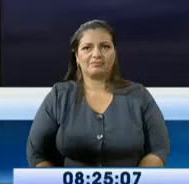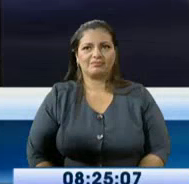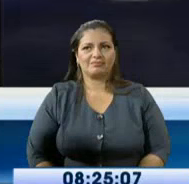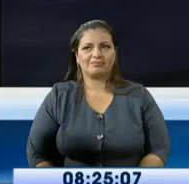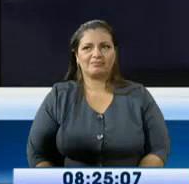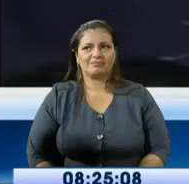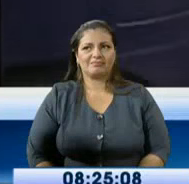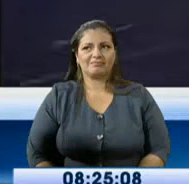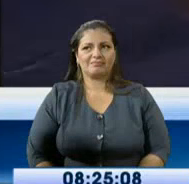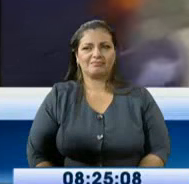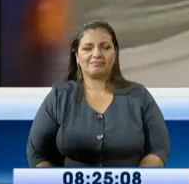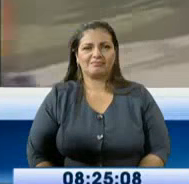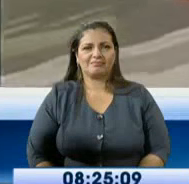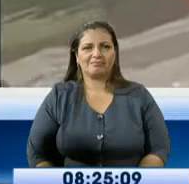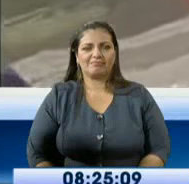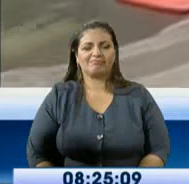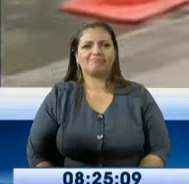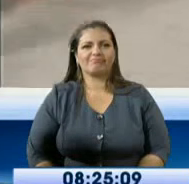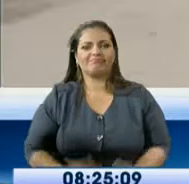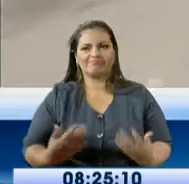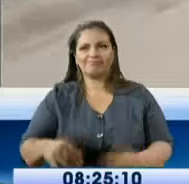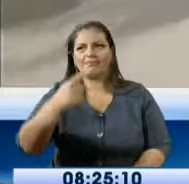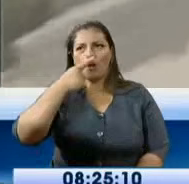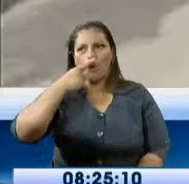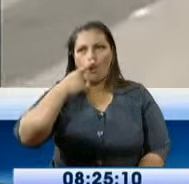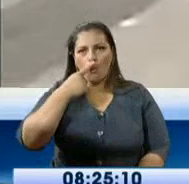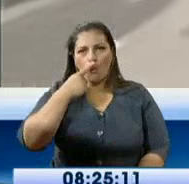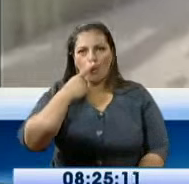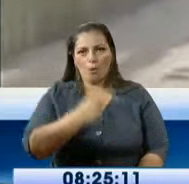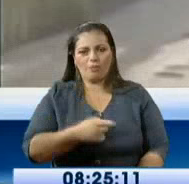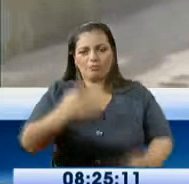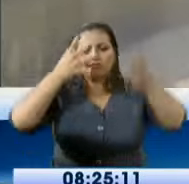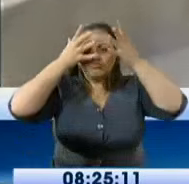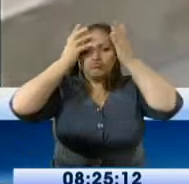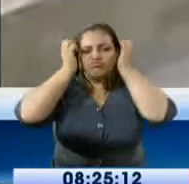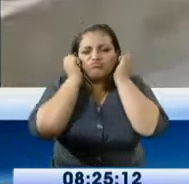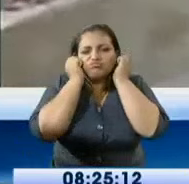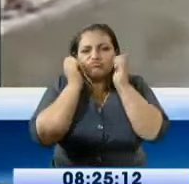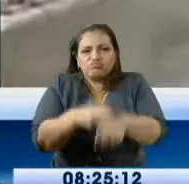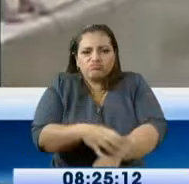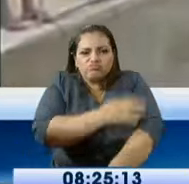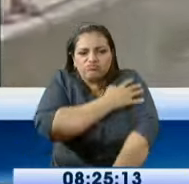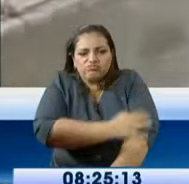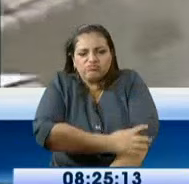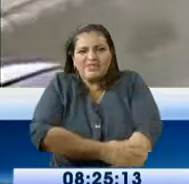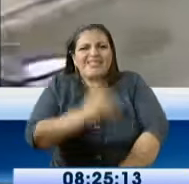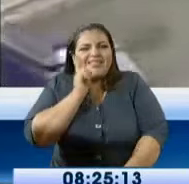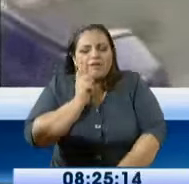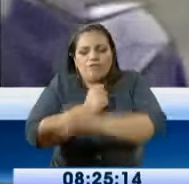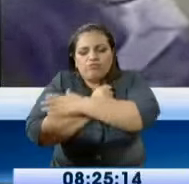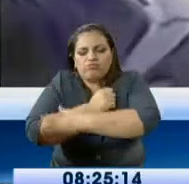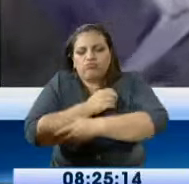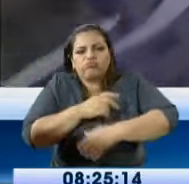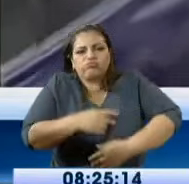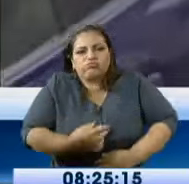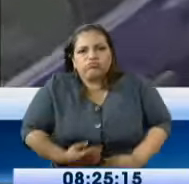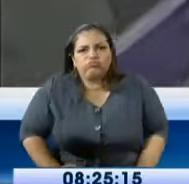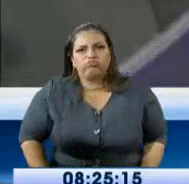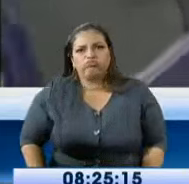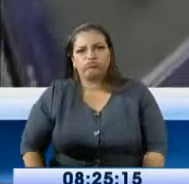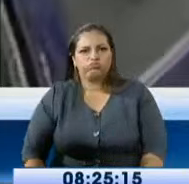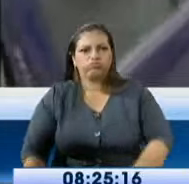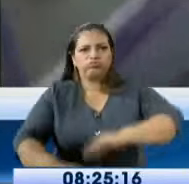las obstrucciones aquí en el sector de la cooperativa 8 de Julio, acá en Florida Norte,